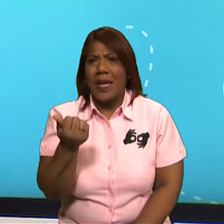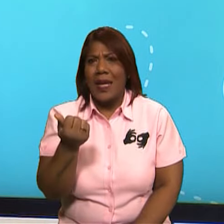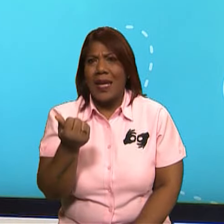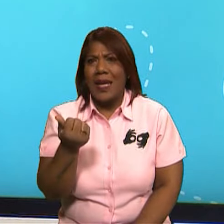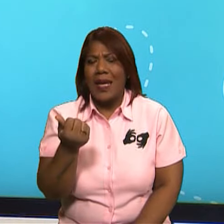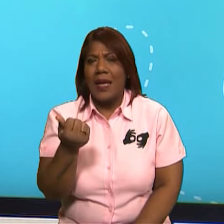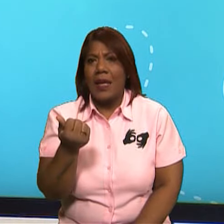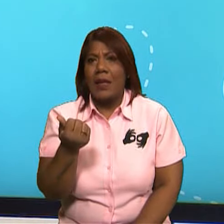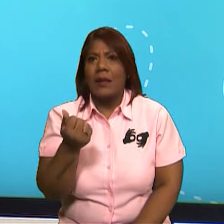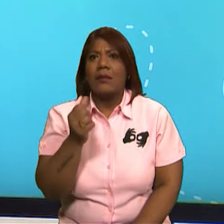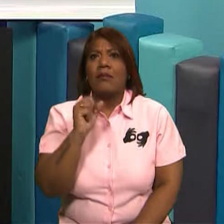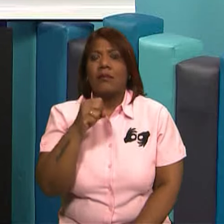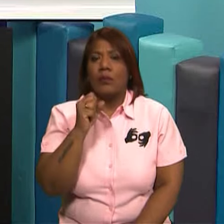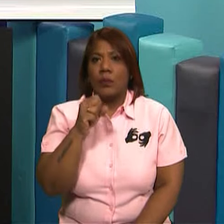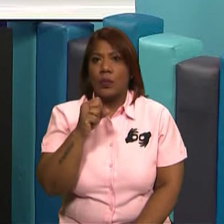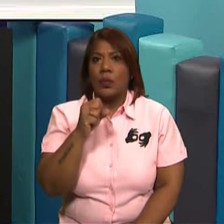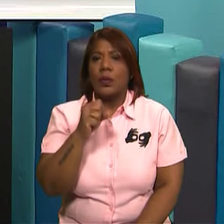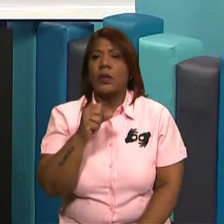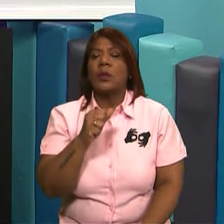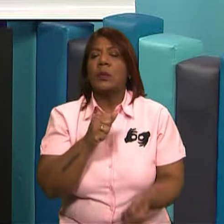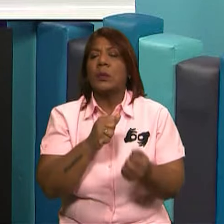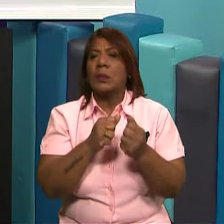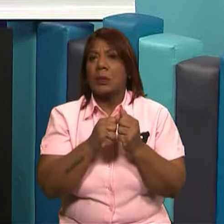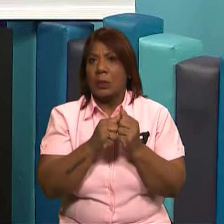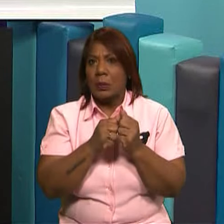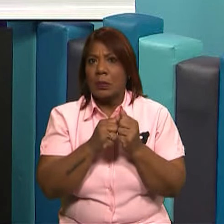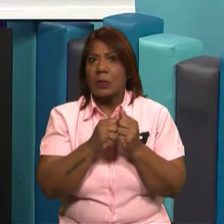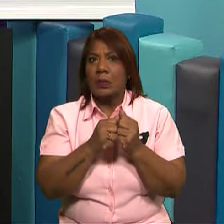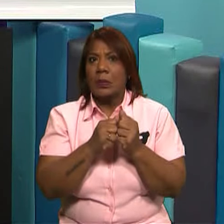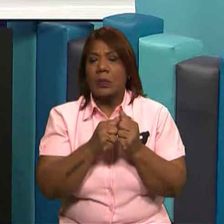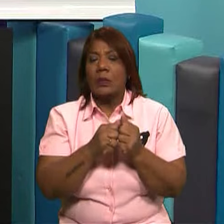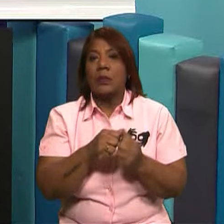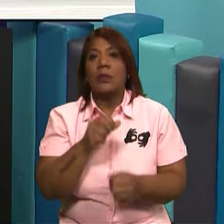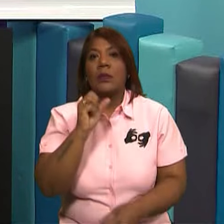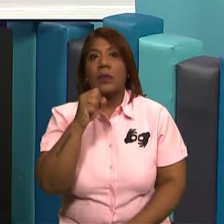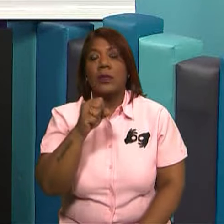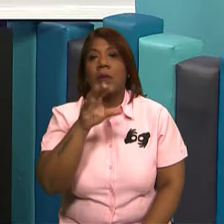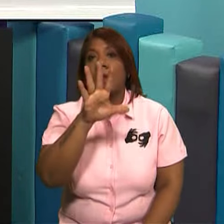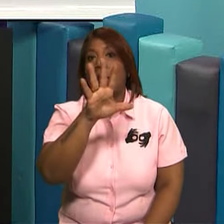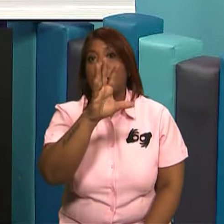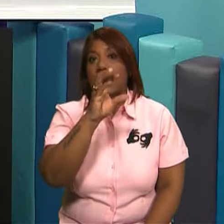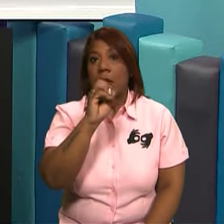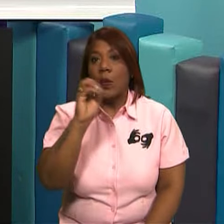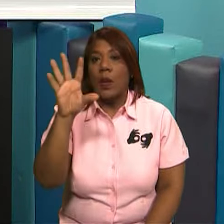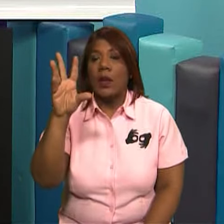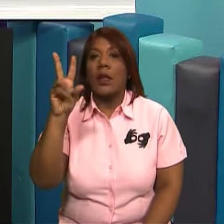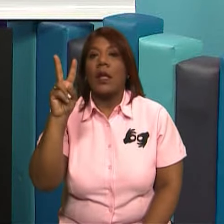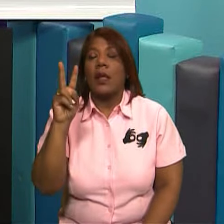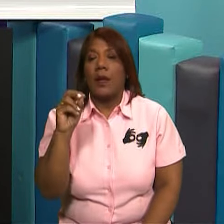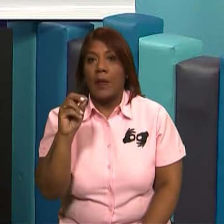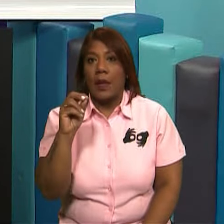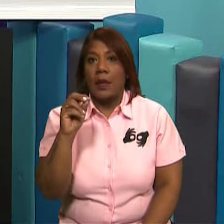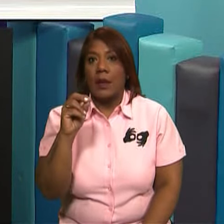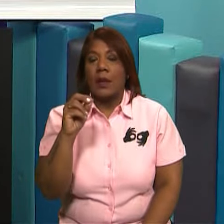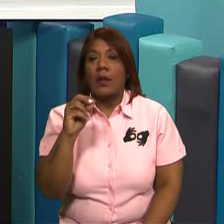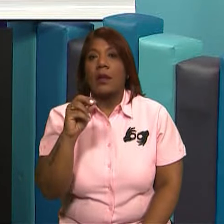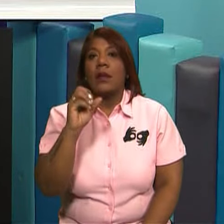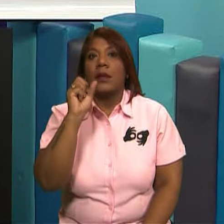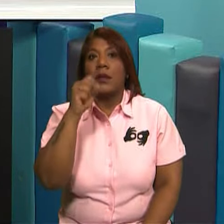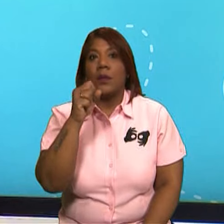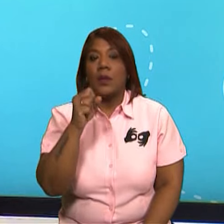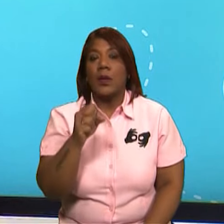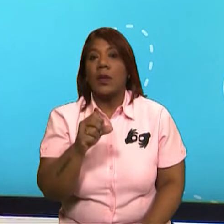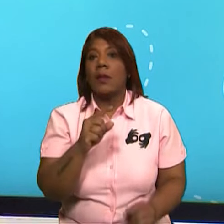podríamos descomponerlo en cualquier otro número que no formen el número 70, pero hemos elegido 50 y 20 porque, como vimos con los